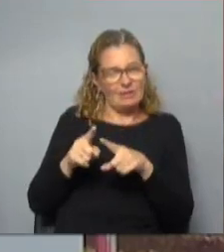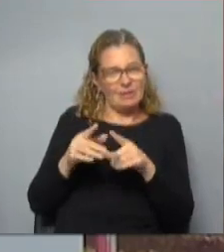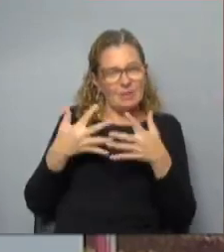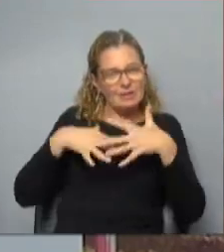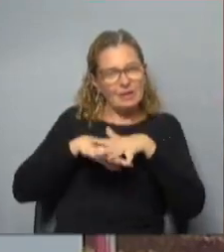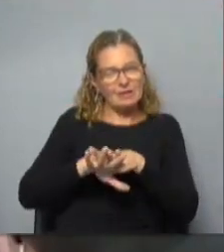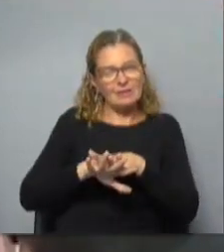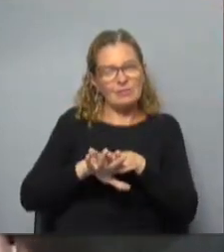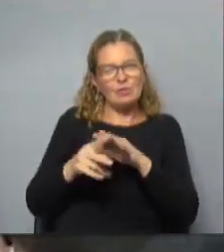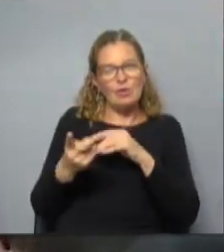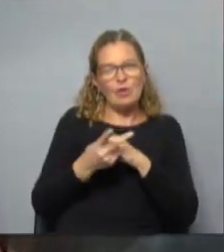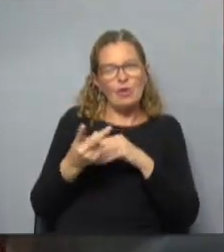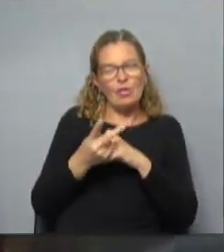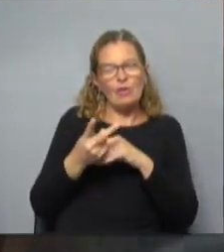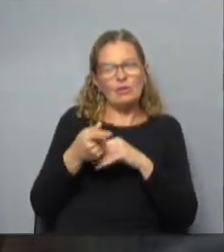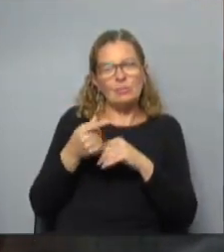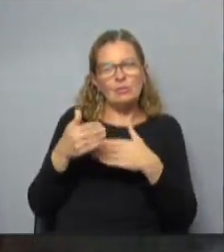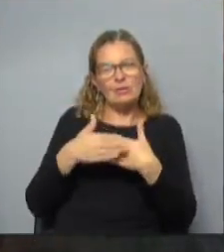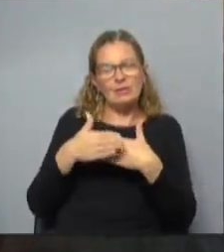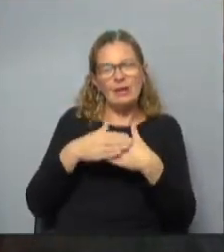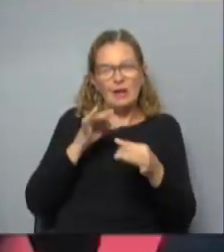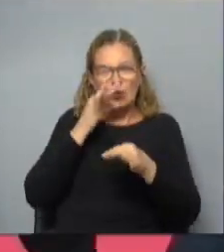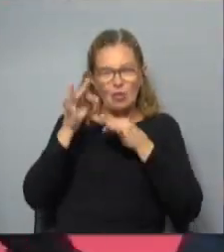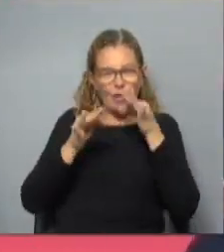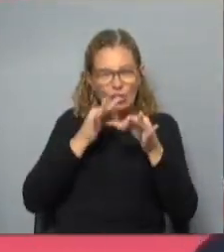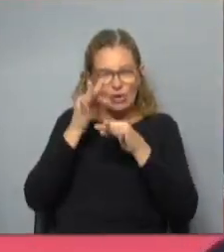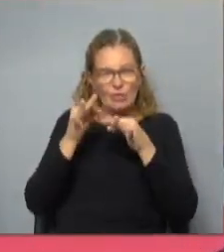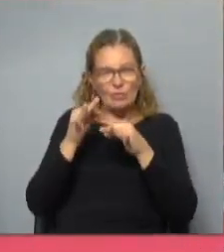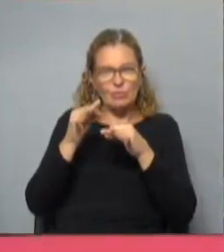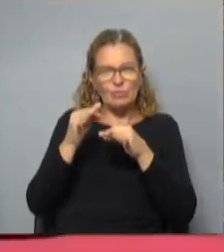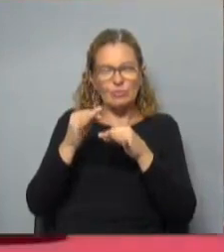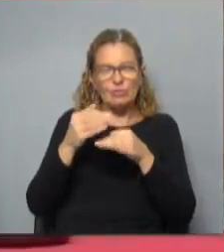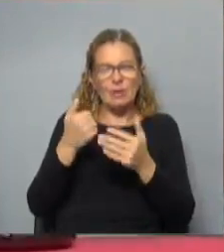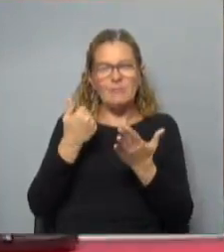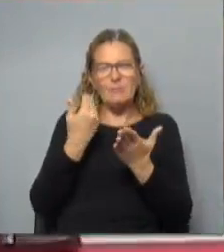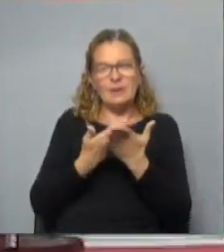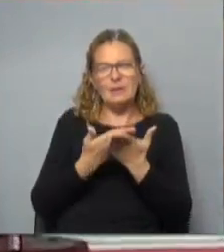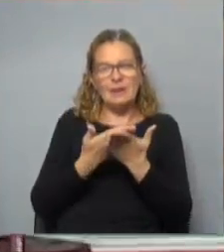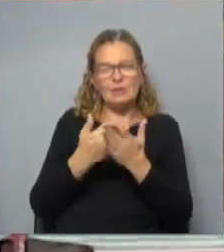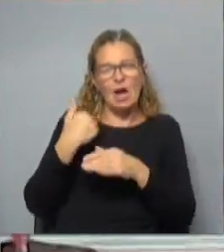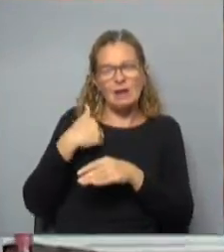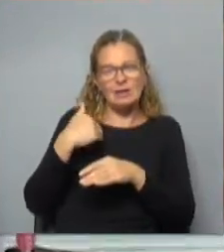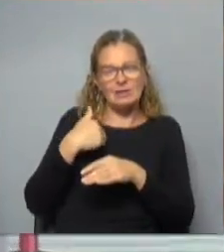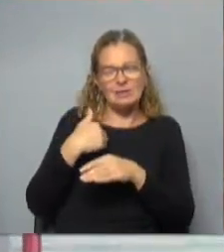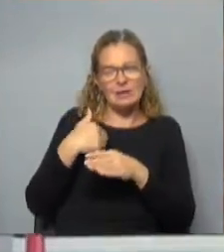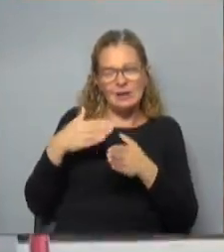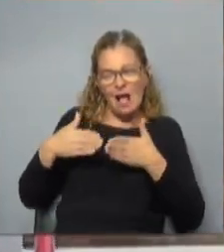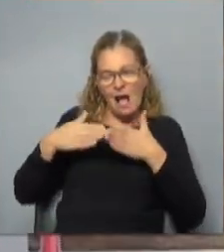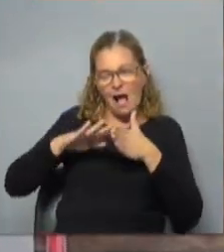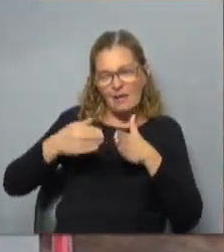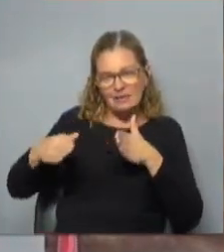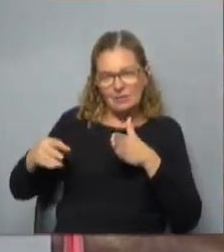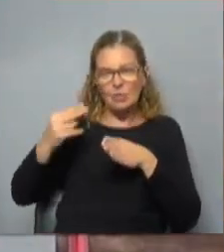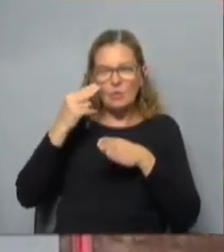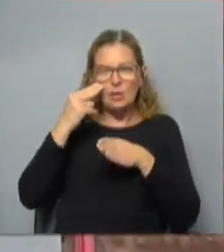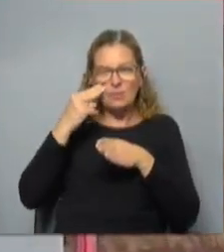integración bilateral a la actualidad de la región estuvo en los discursos con tópicos que van desde los reclamos de soberanía argentina en el atlántico sur hasta la